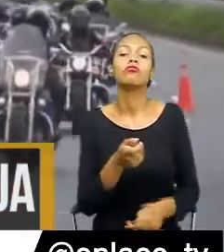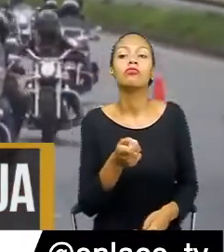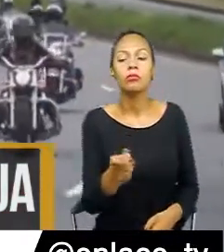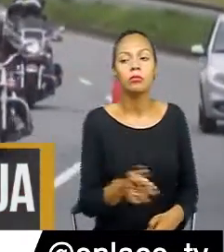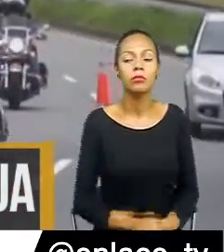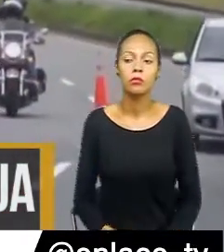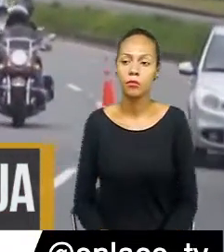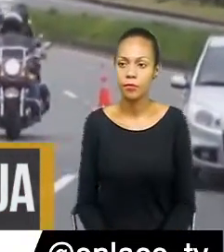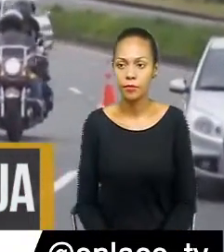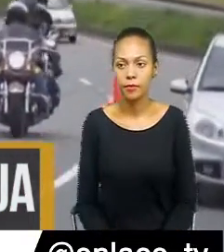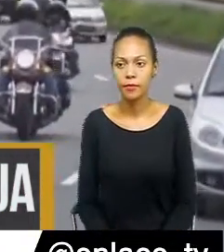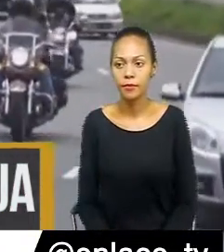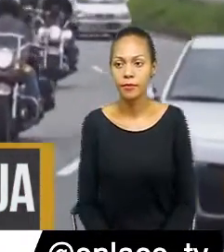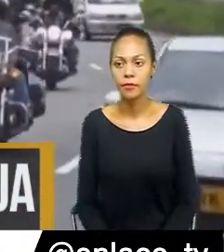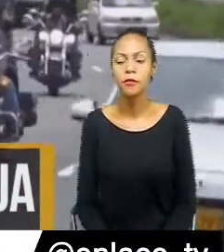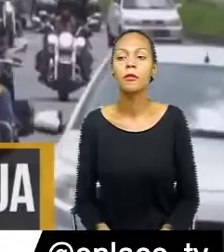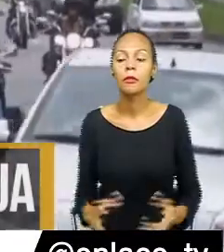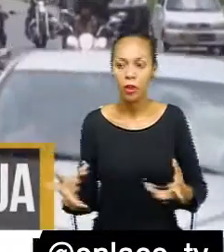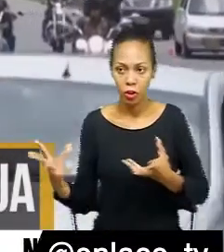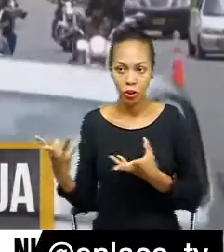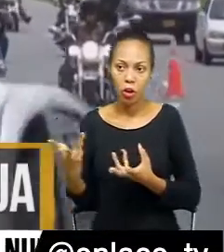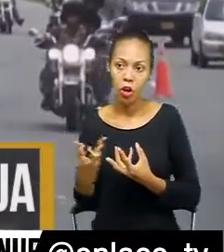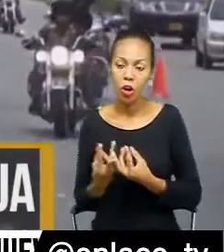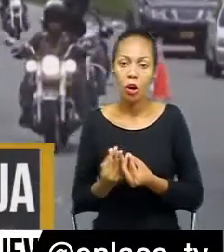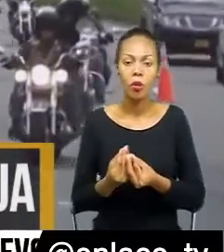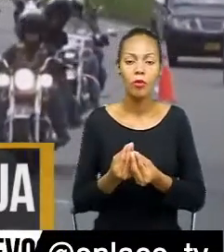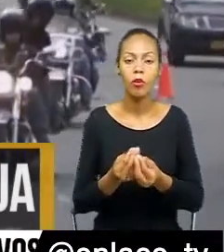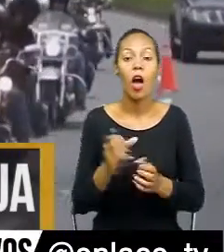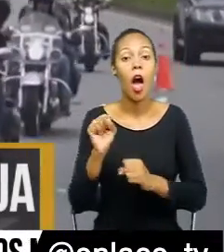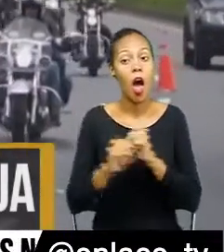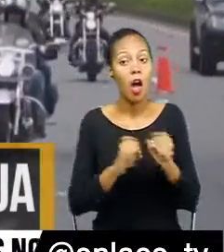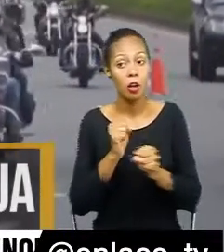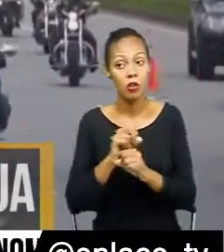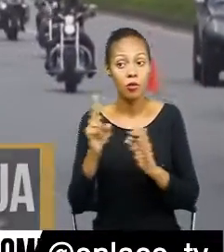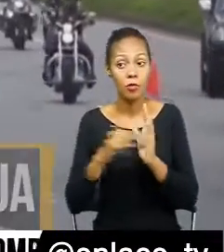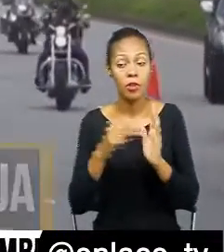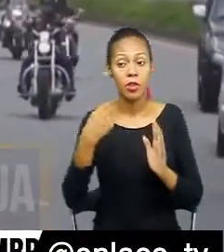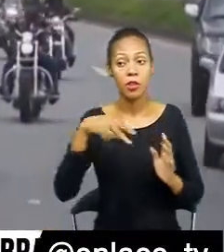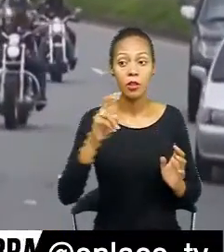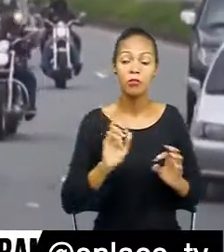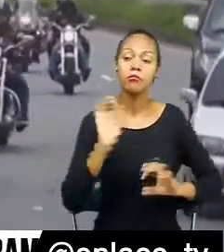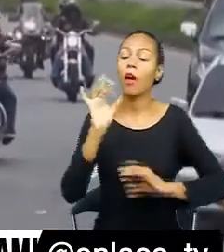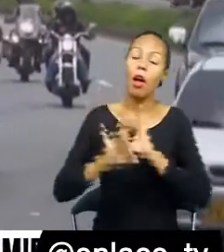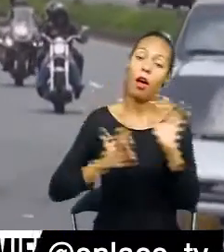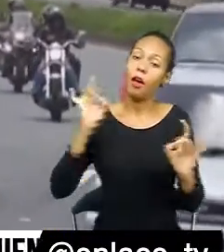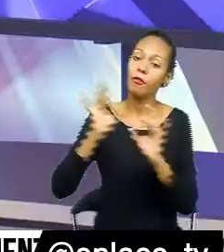lo que se viene para la asociación en 2017, será gratuito para los asistentes.